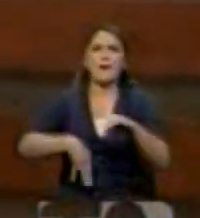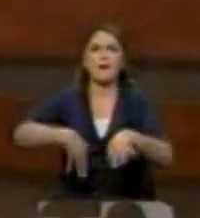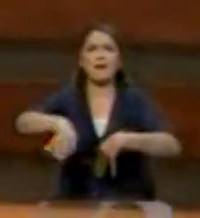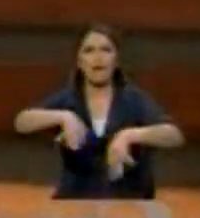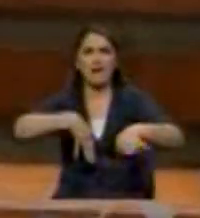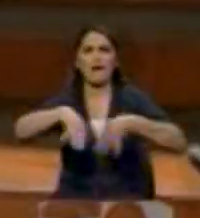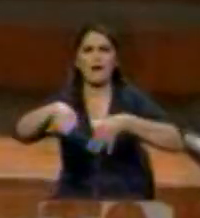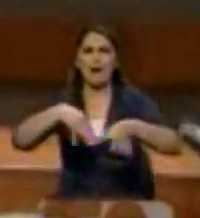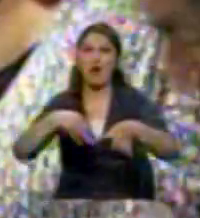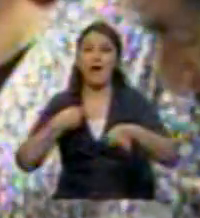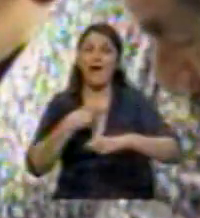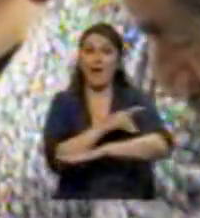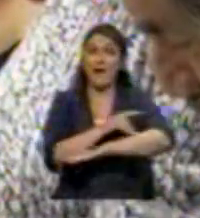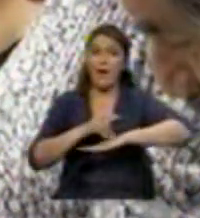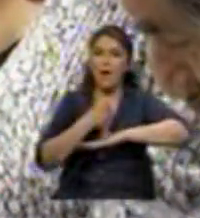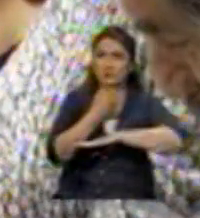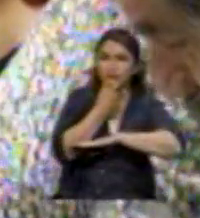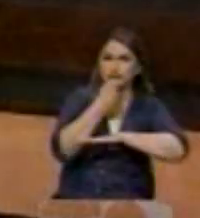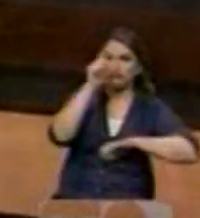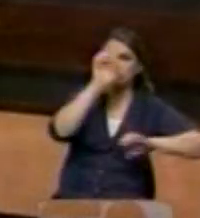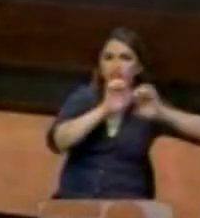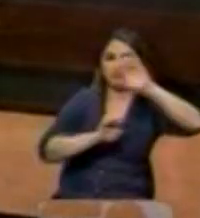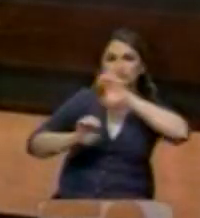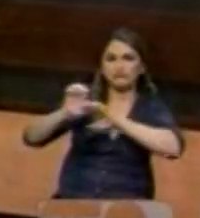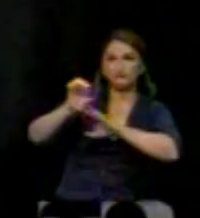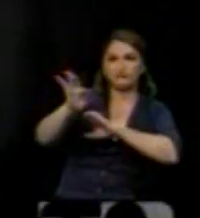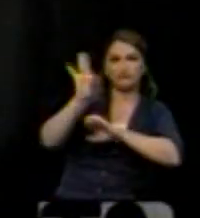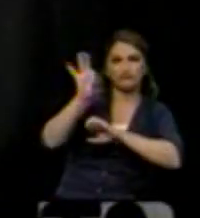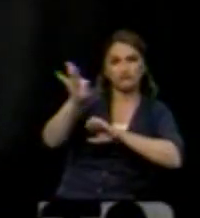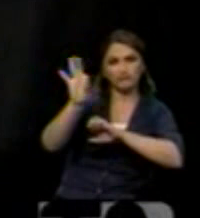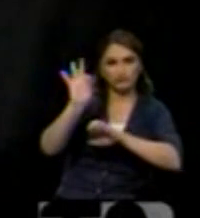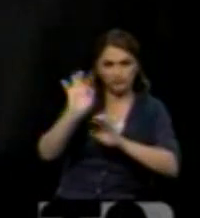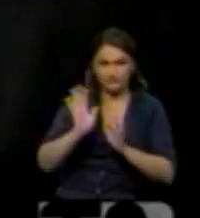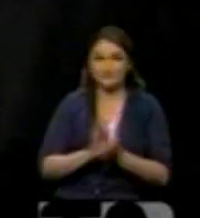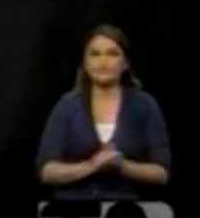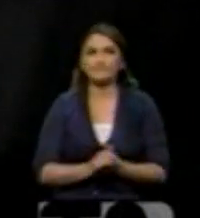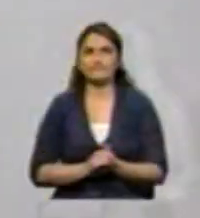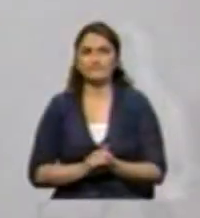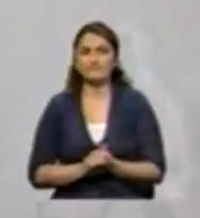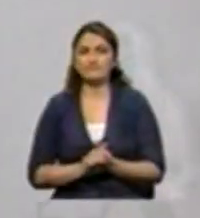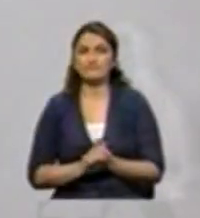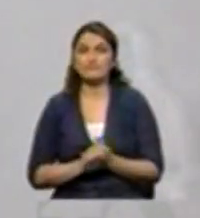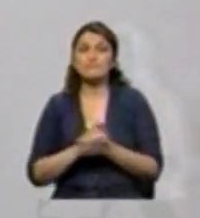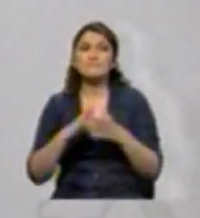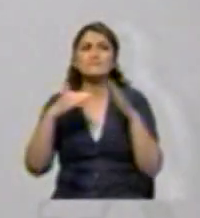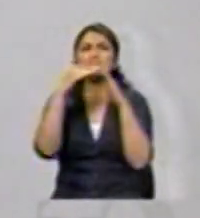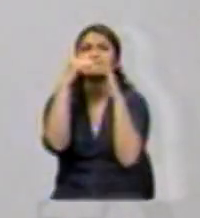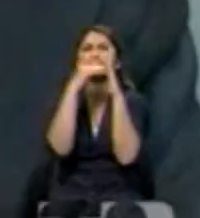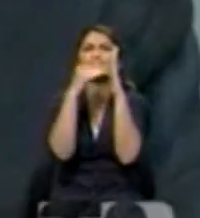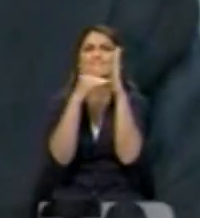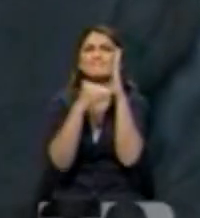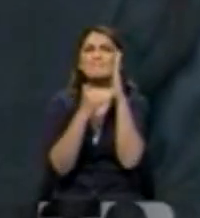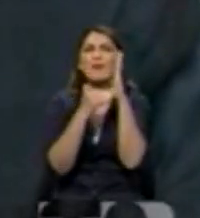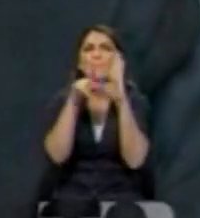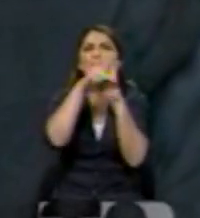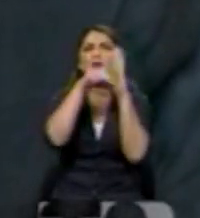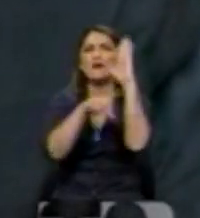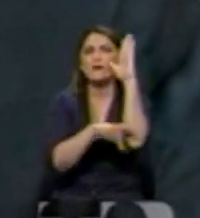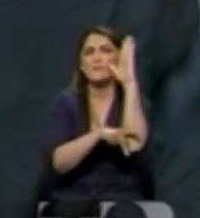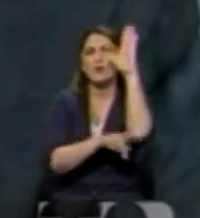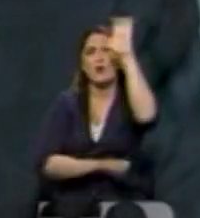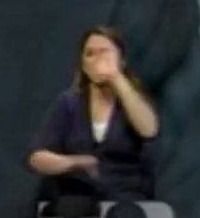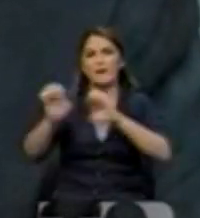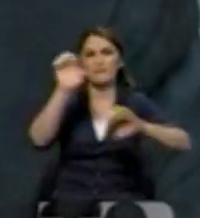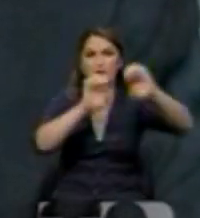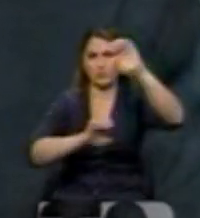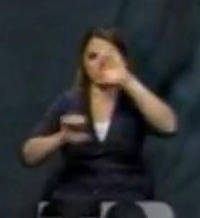pasado 19 de agosto en el Consejo de la Judicatura. Los miembros del comité aún las revisan según los lineamientos. Son muchas causas, hay